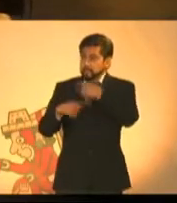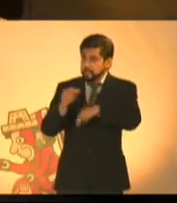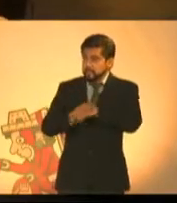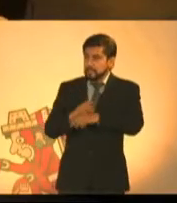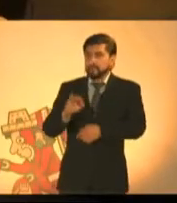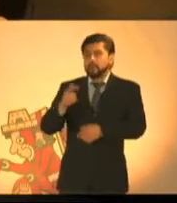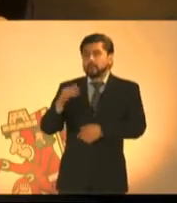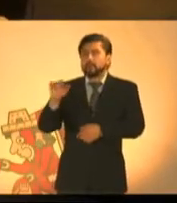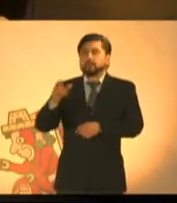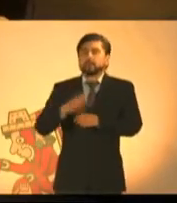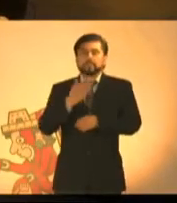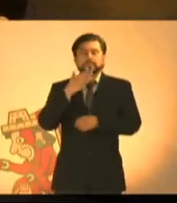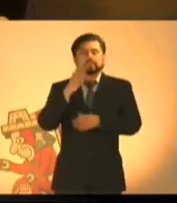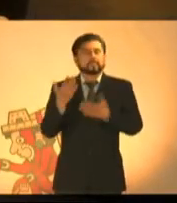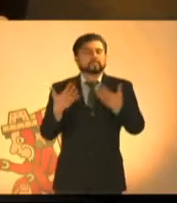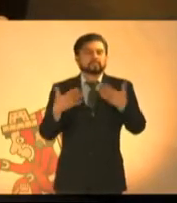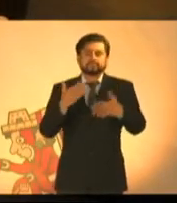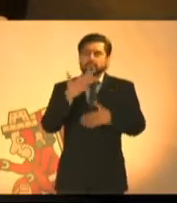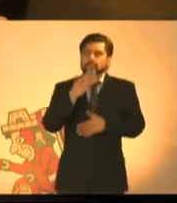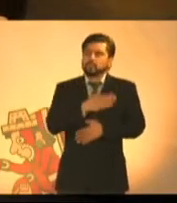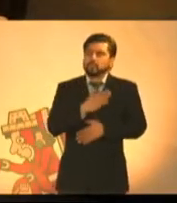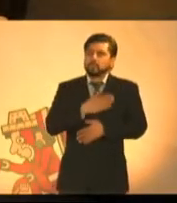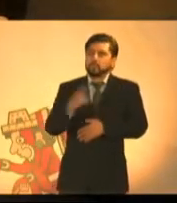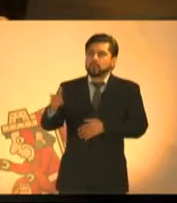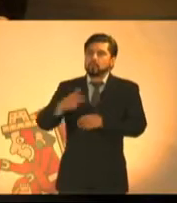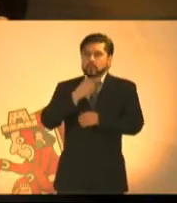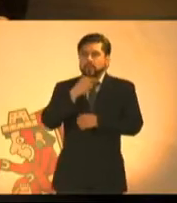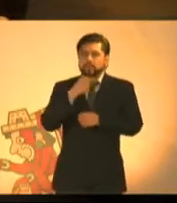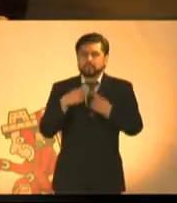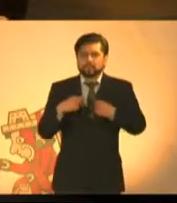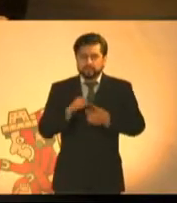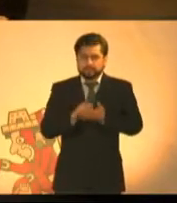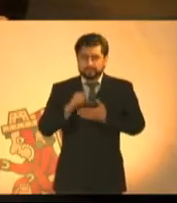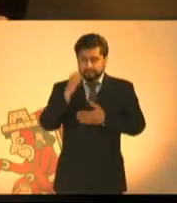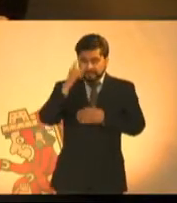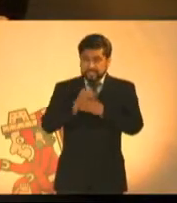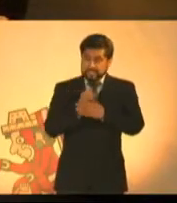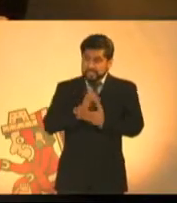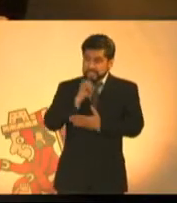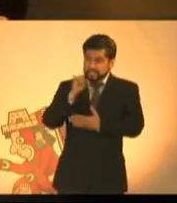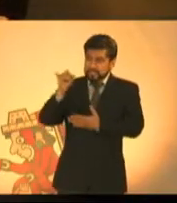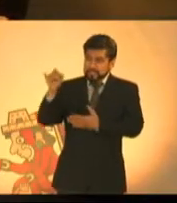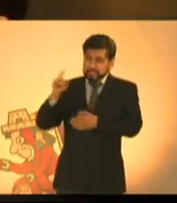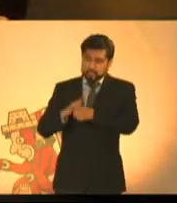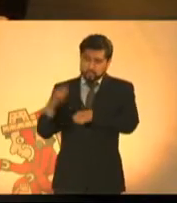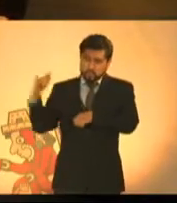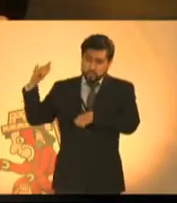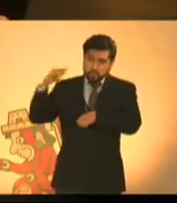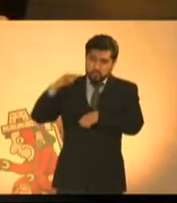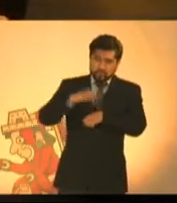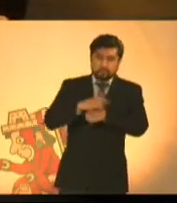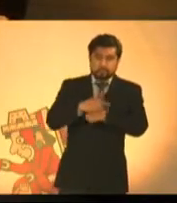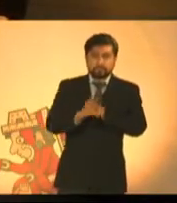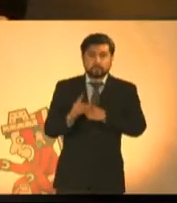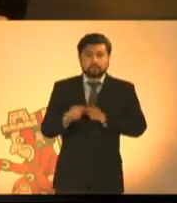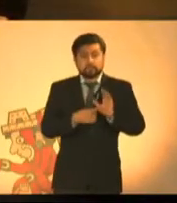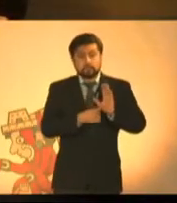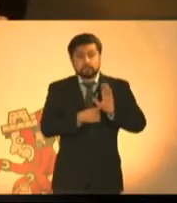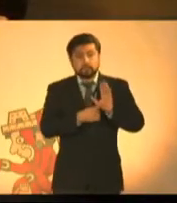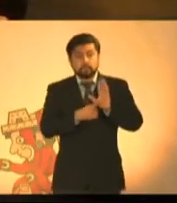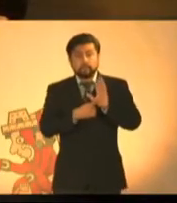tener en medio de estas condiciones a un autor que viene desde tan lejos y a presentar